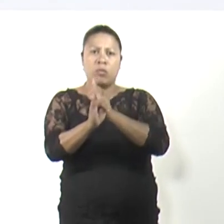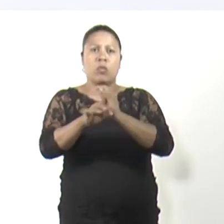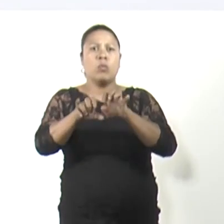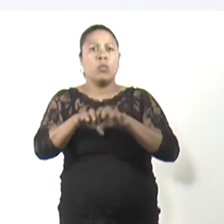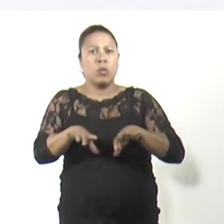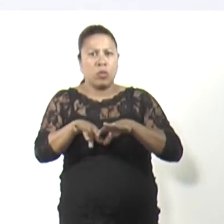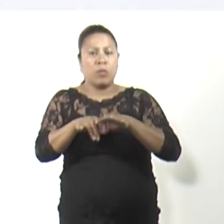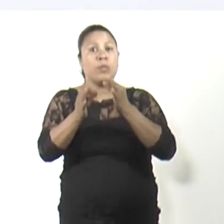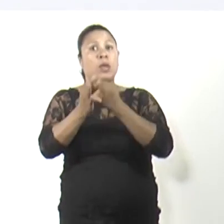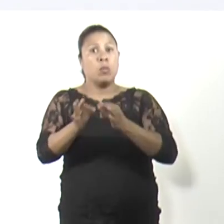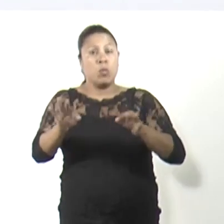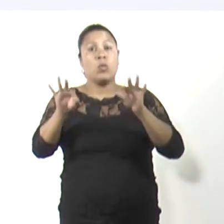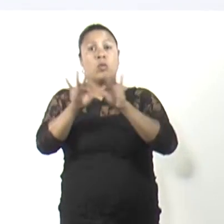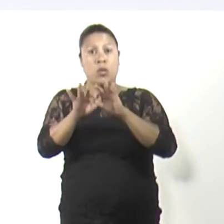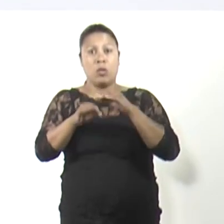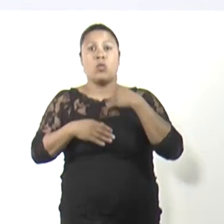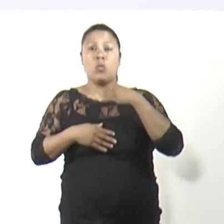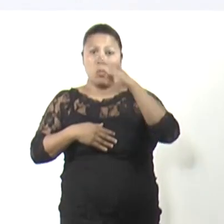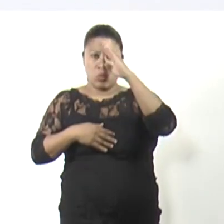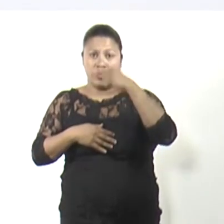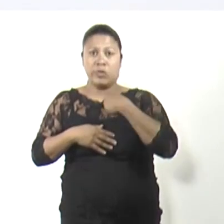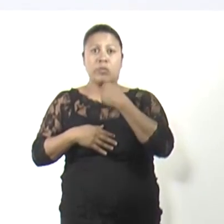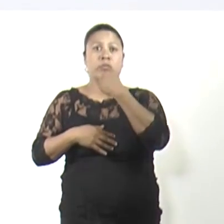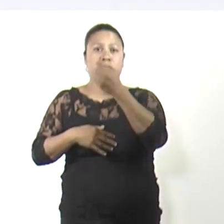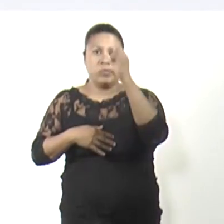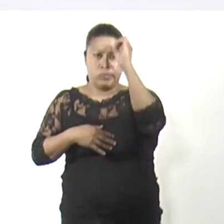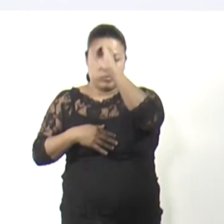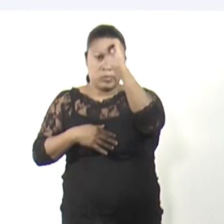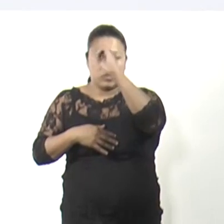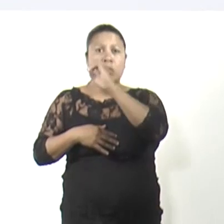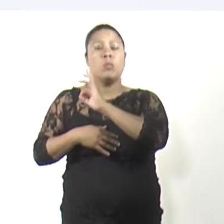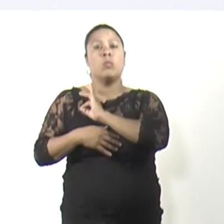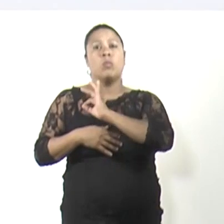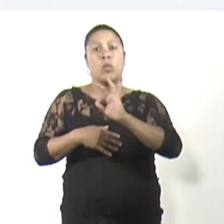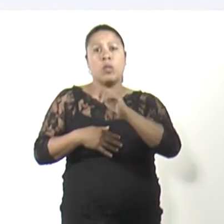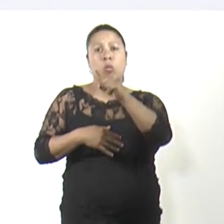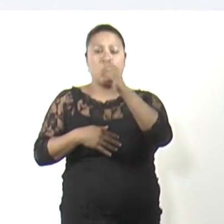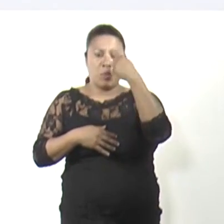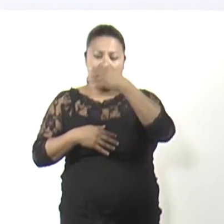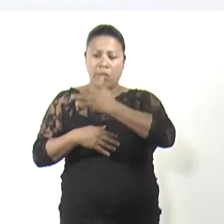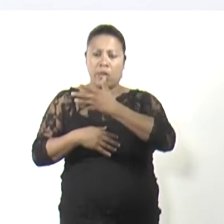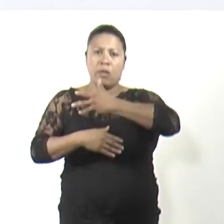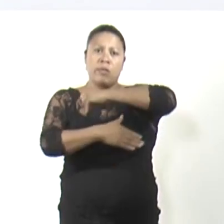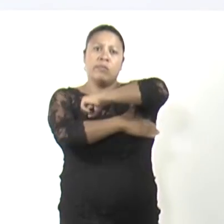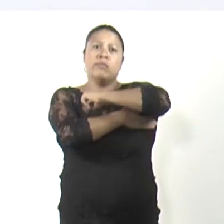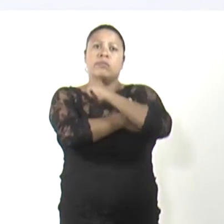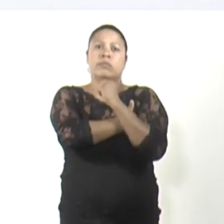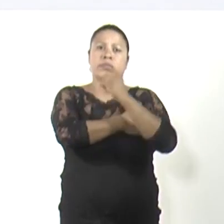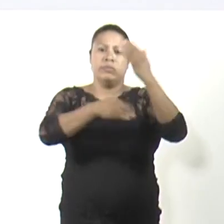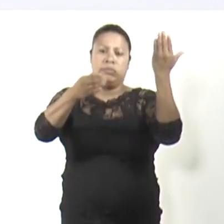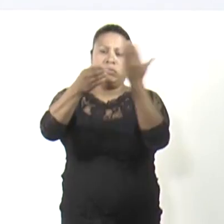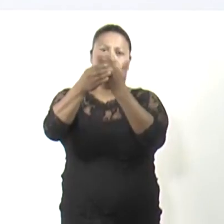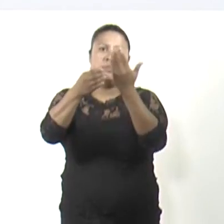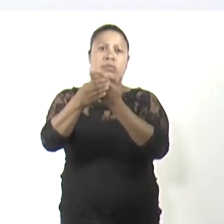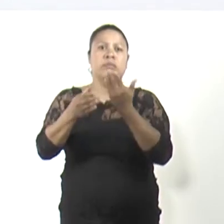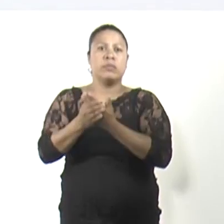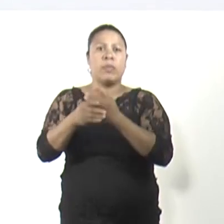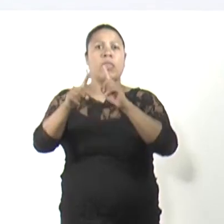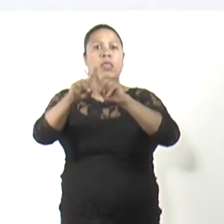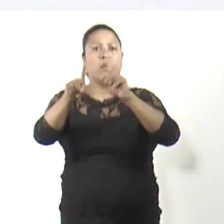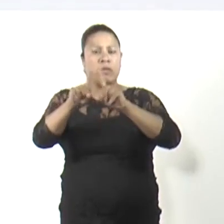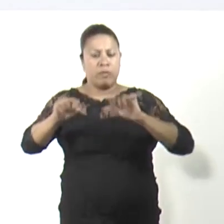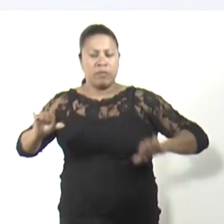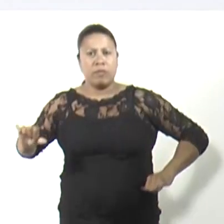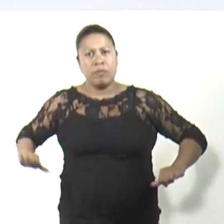importante, te lo recomiendo, de manera que pues tengas esas